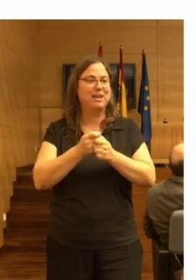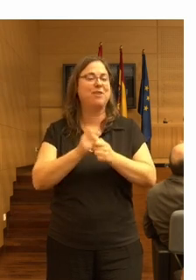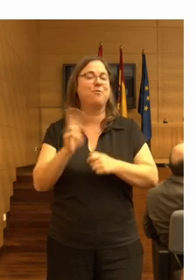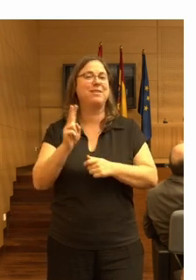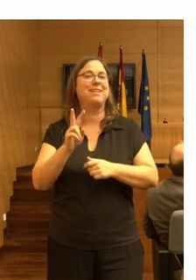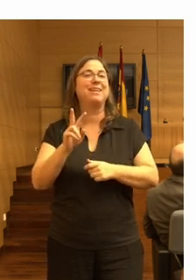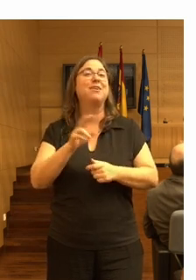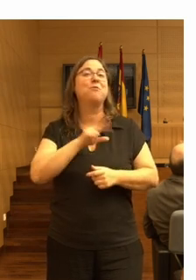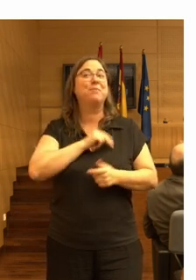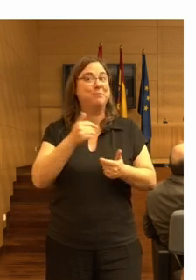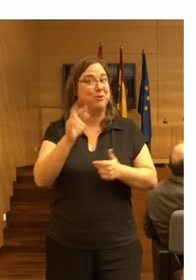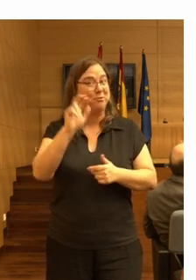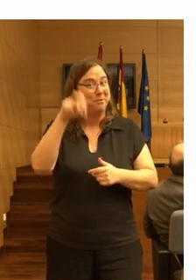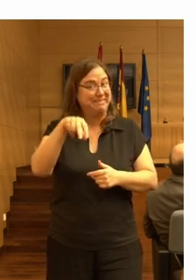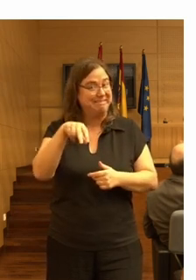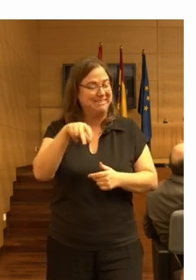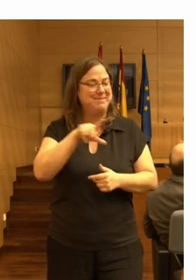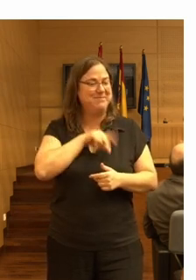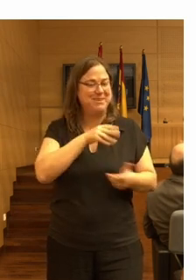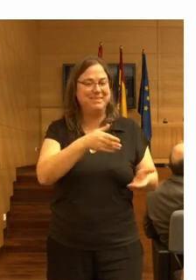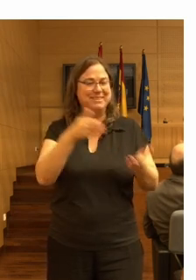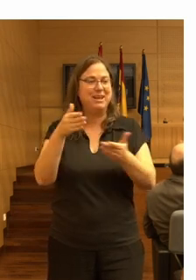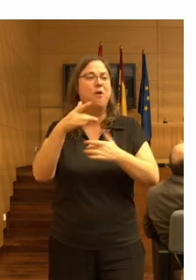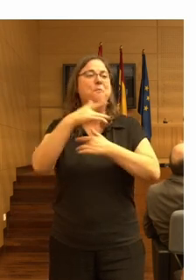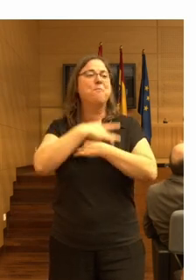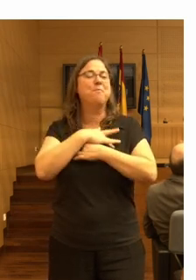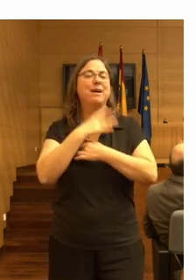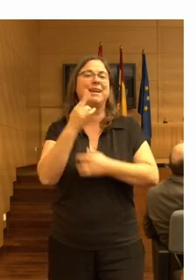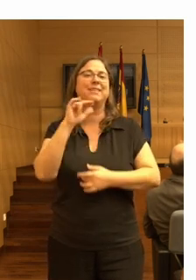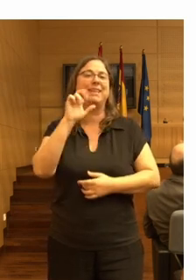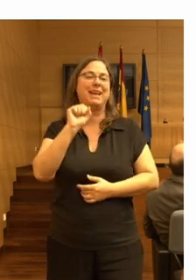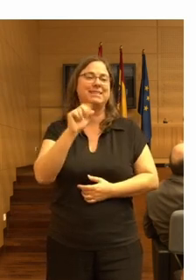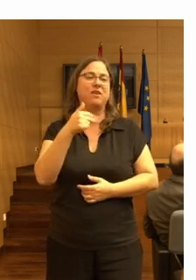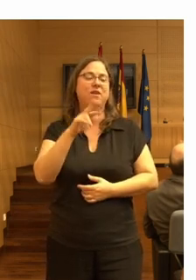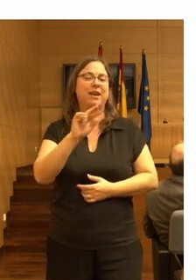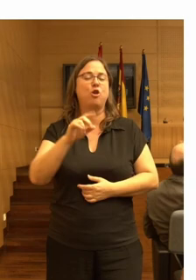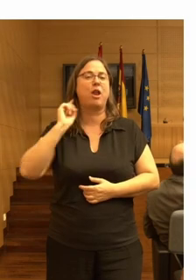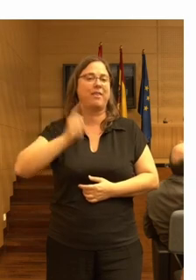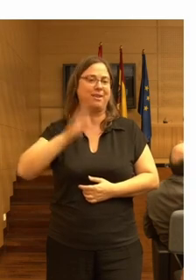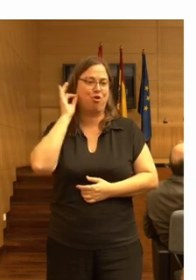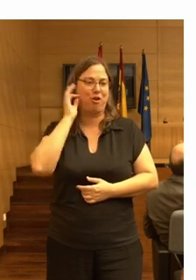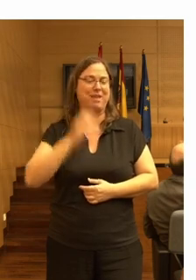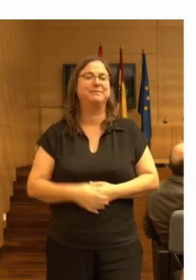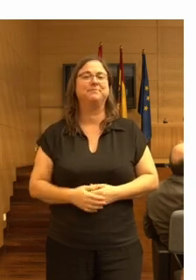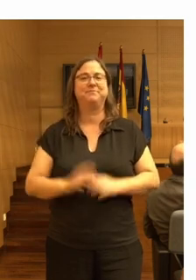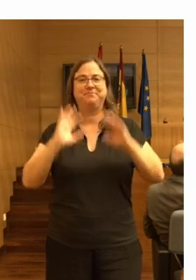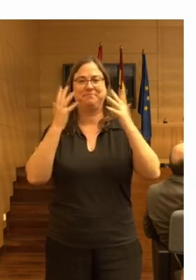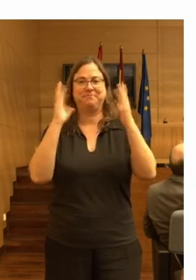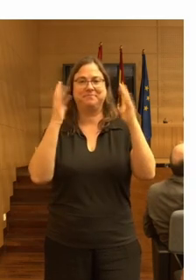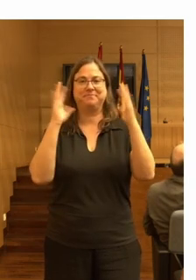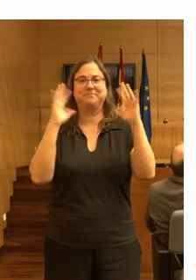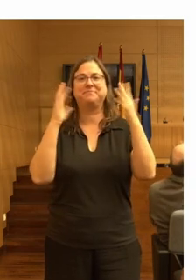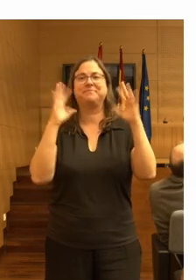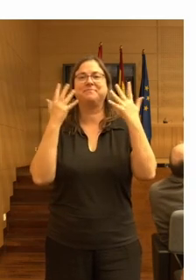Rubén y recoge el premio María Teresa Barrero, directora.